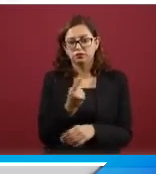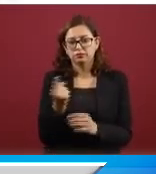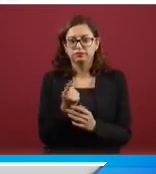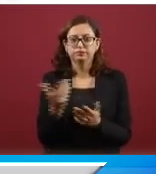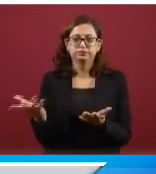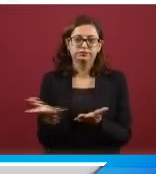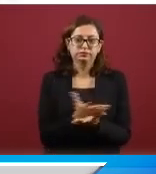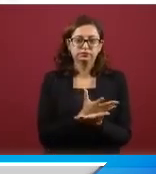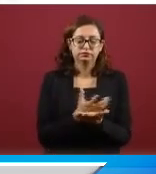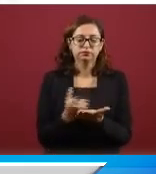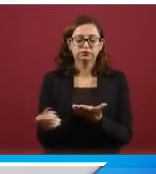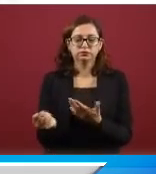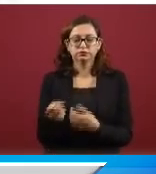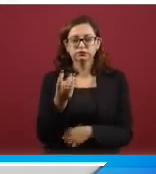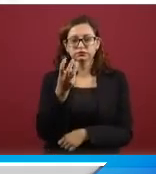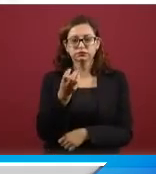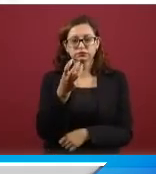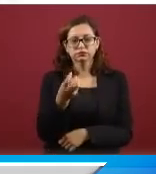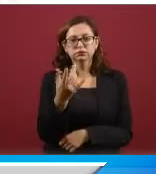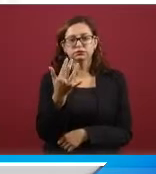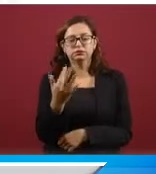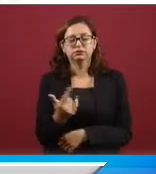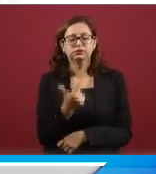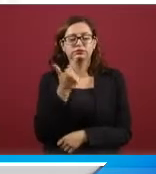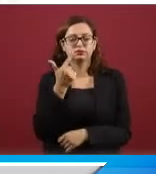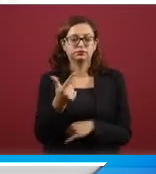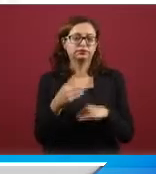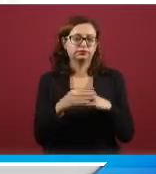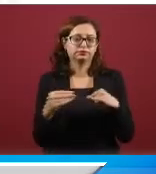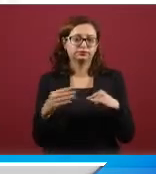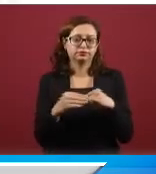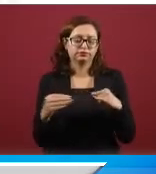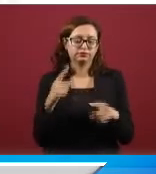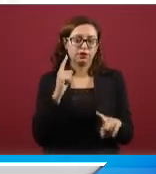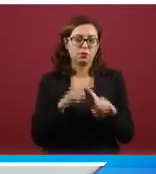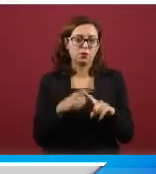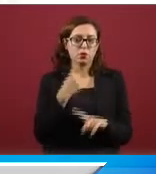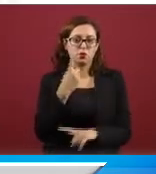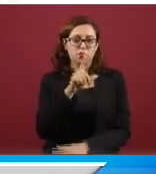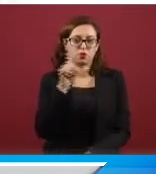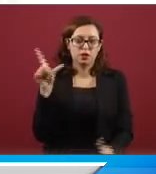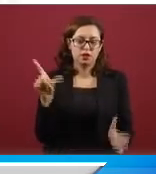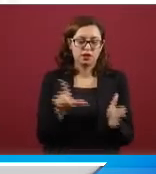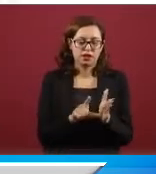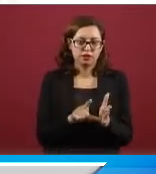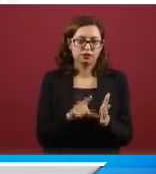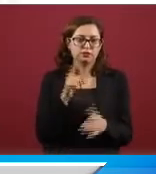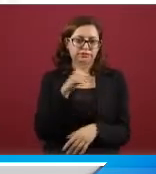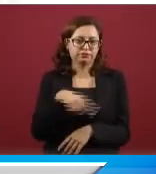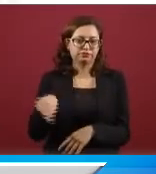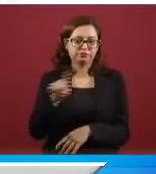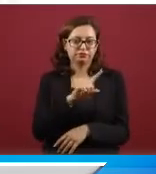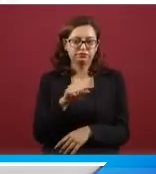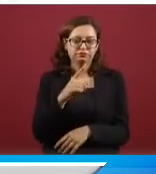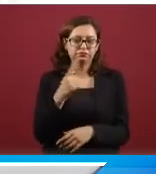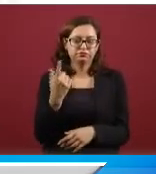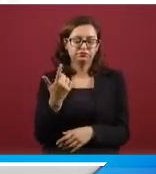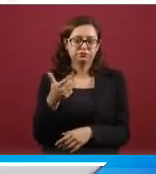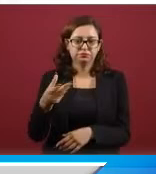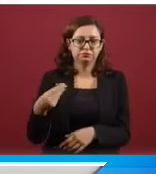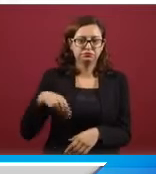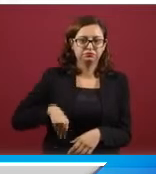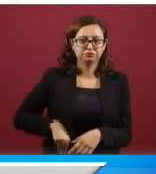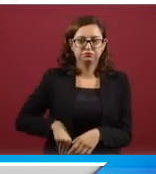a 7.94 por litro. Fuentes Ener, CRE y Profeco. A pesar de los rumores difundidos la semana pasada, los precios